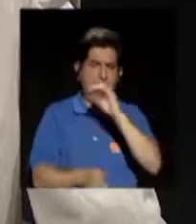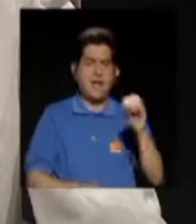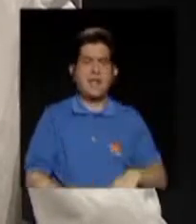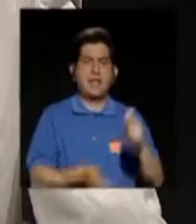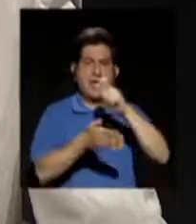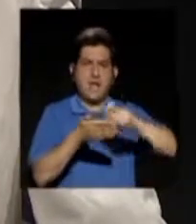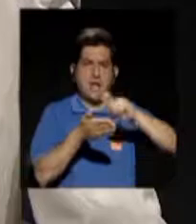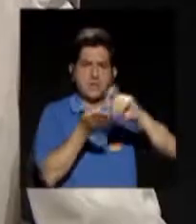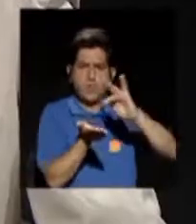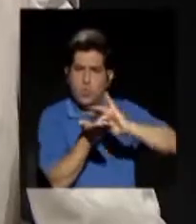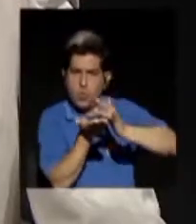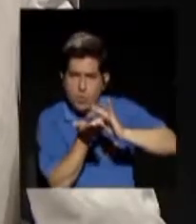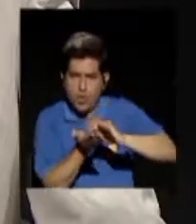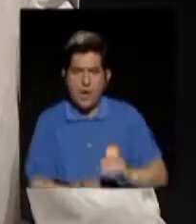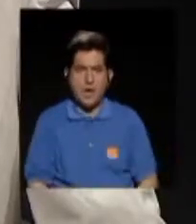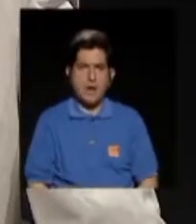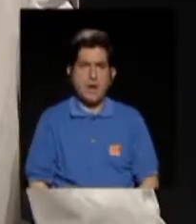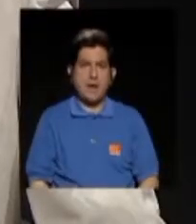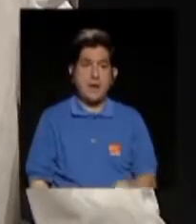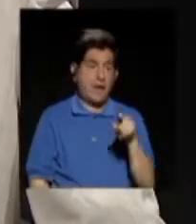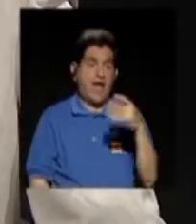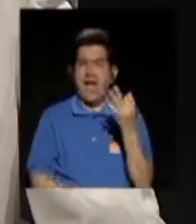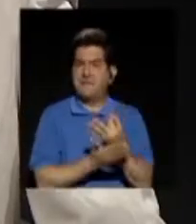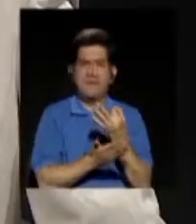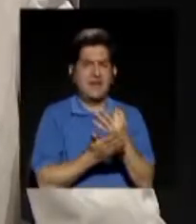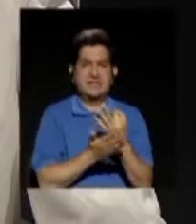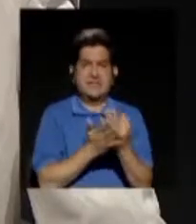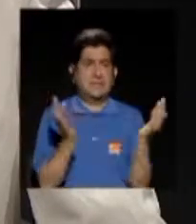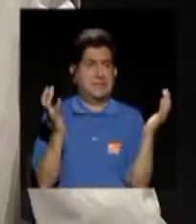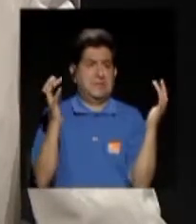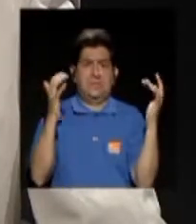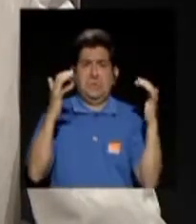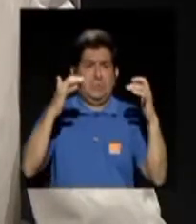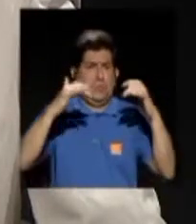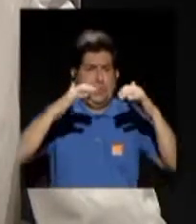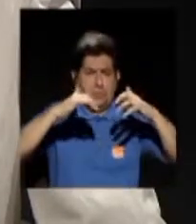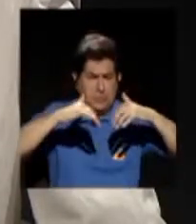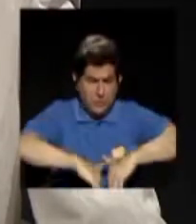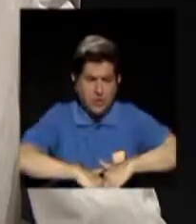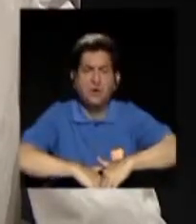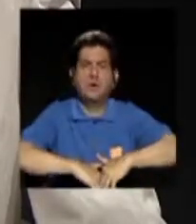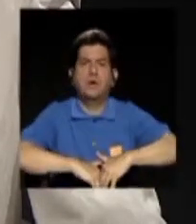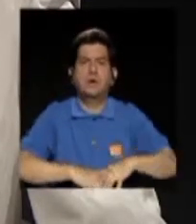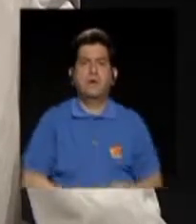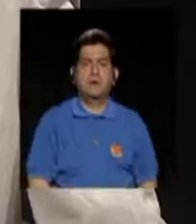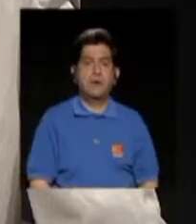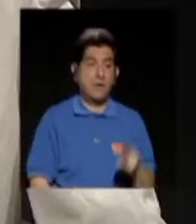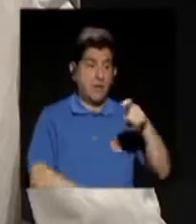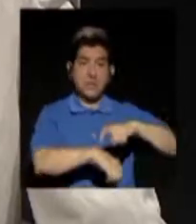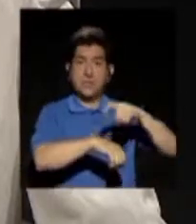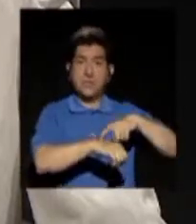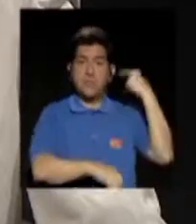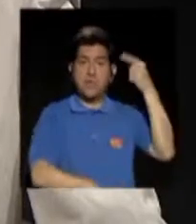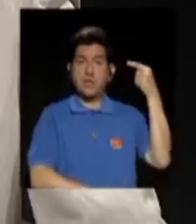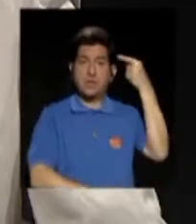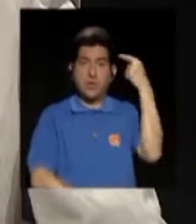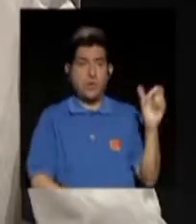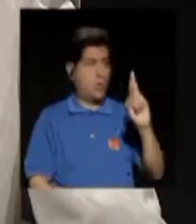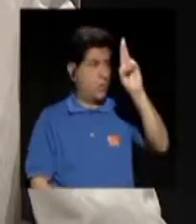Farmacia, empiezan a colapsar financieramente. Es en ese contexto en que el Estado